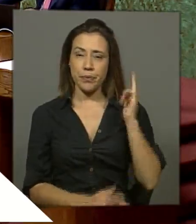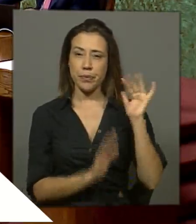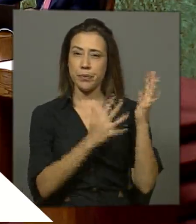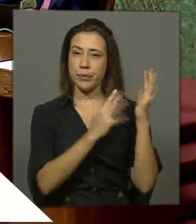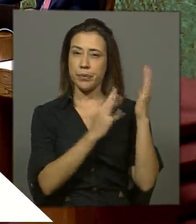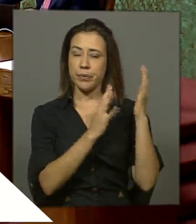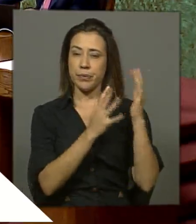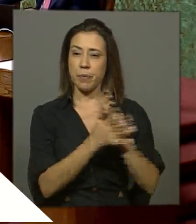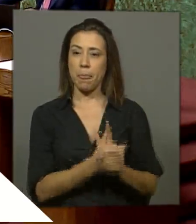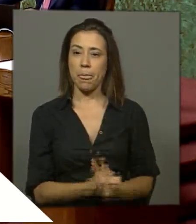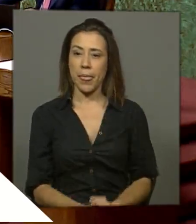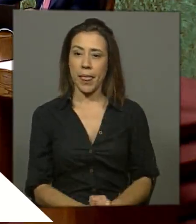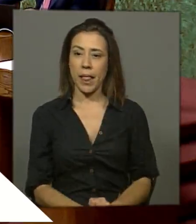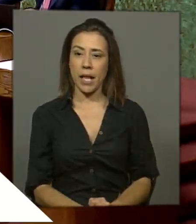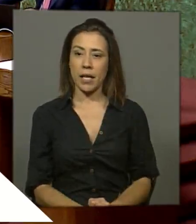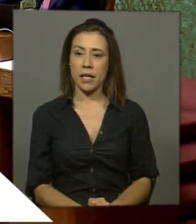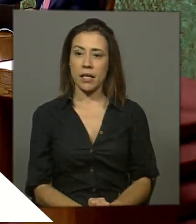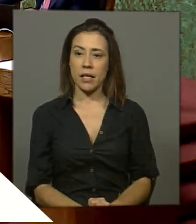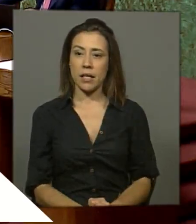ministro